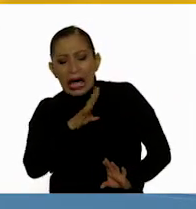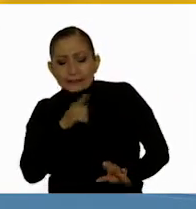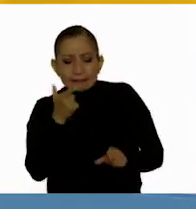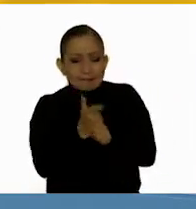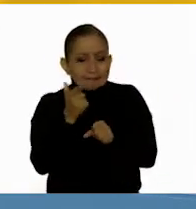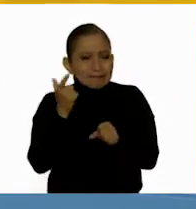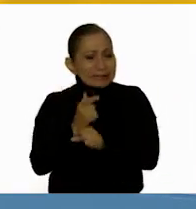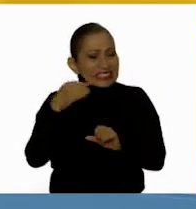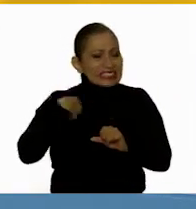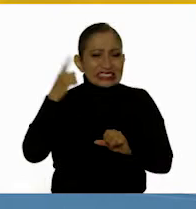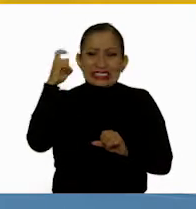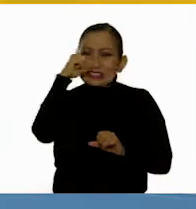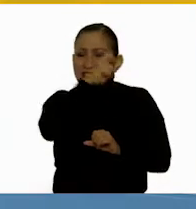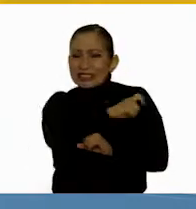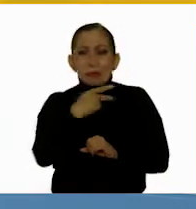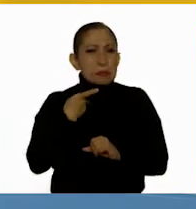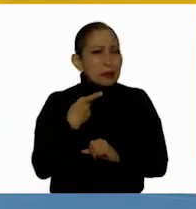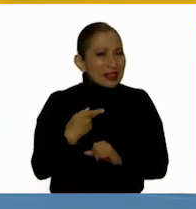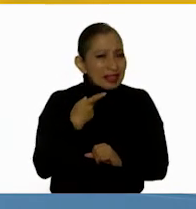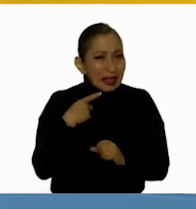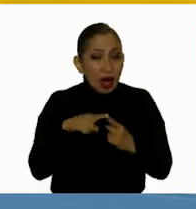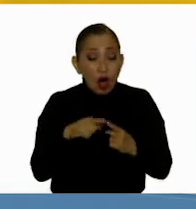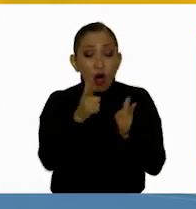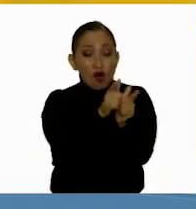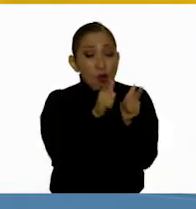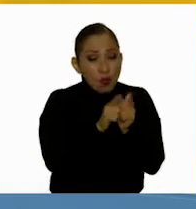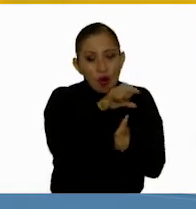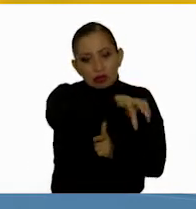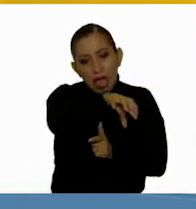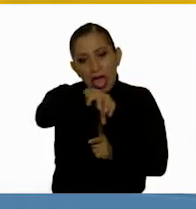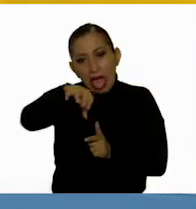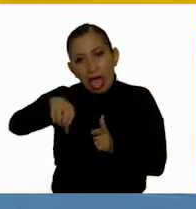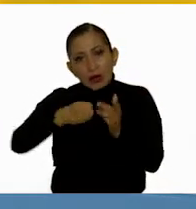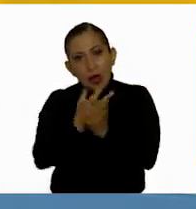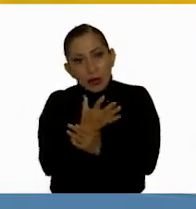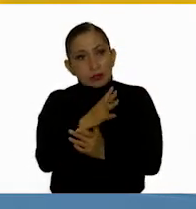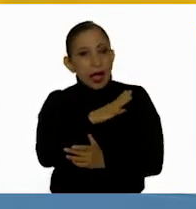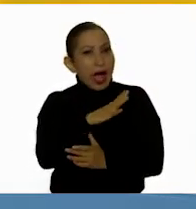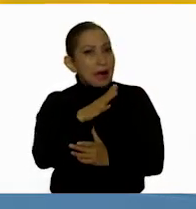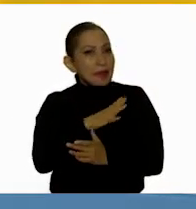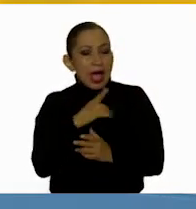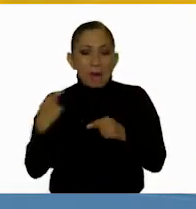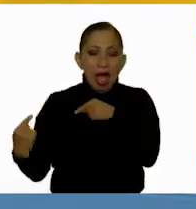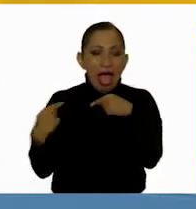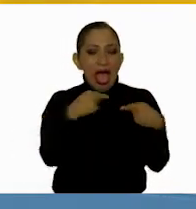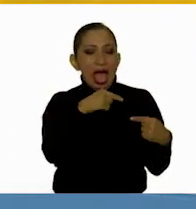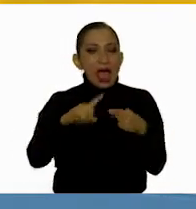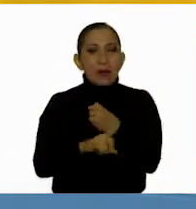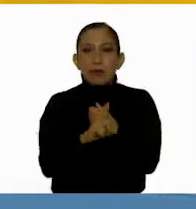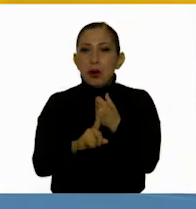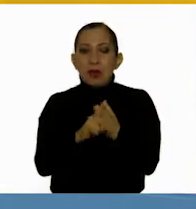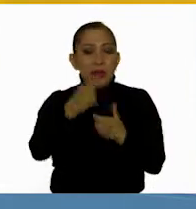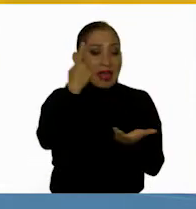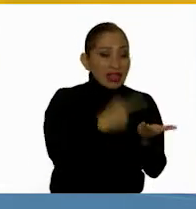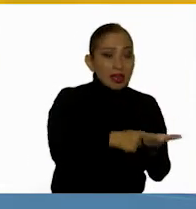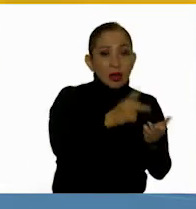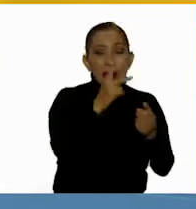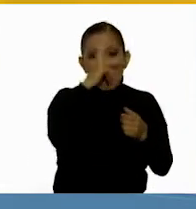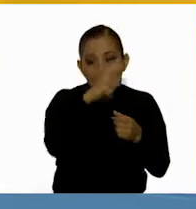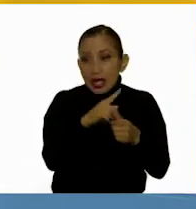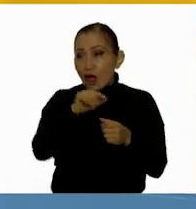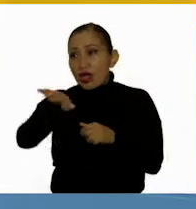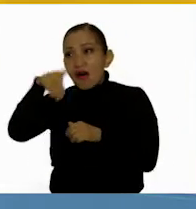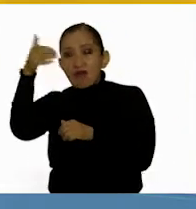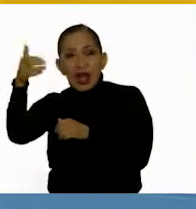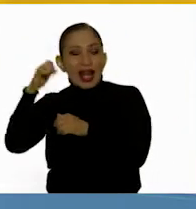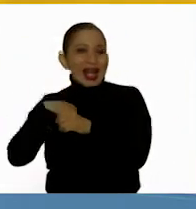gran inestabilidad política entre los nuevos grupos formados, porque había graves conflictos internos y externos y sobre todo por